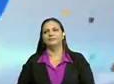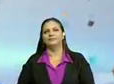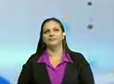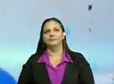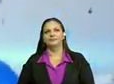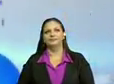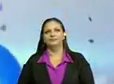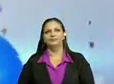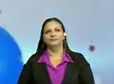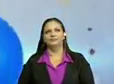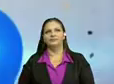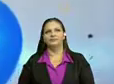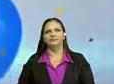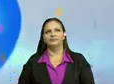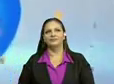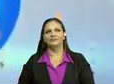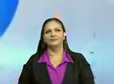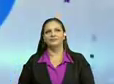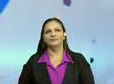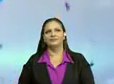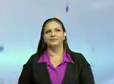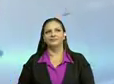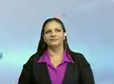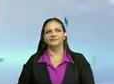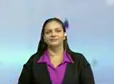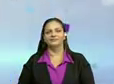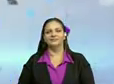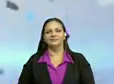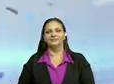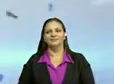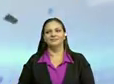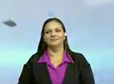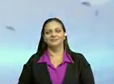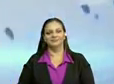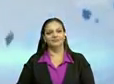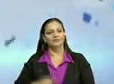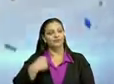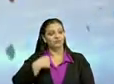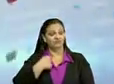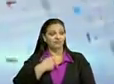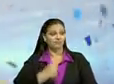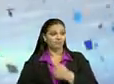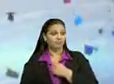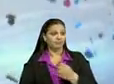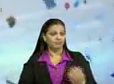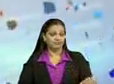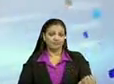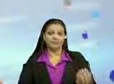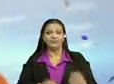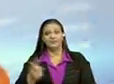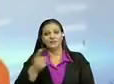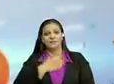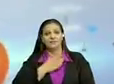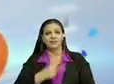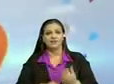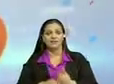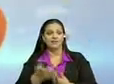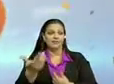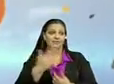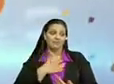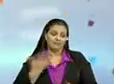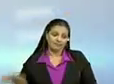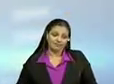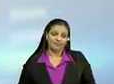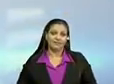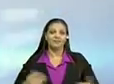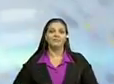viva la París! ¡Por supuesto! Sí, pues imagínate si no estaría ella aquí. Felicitan a todos y a la mamá. A la mamá también. Por eso le dije que ahí está su